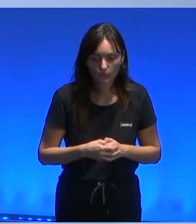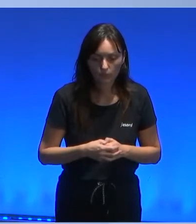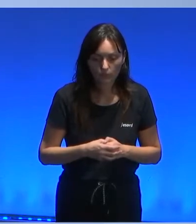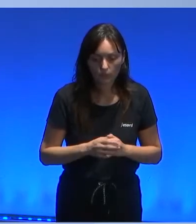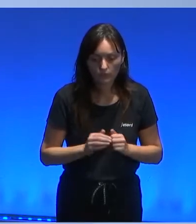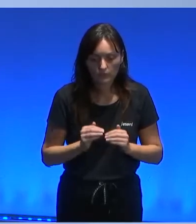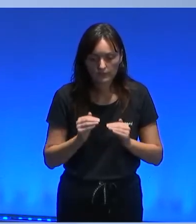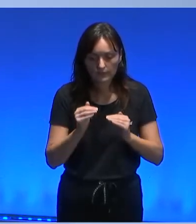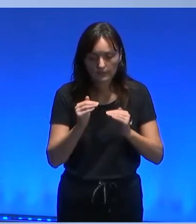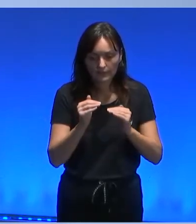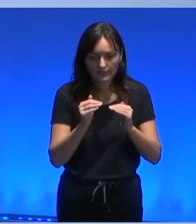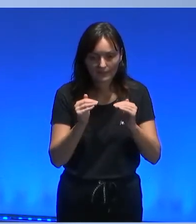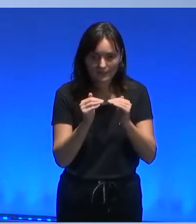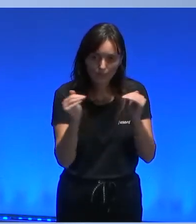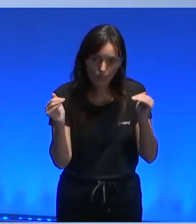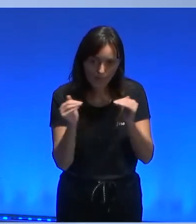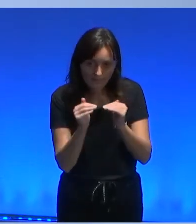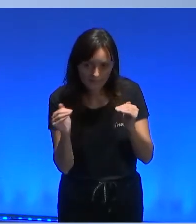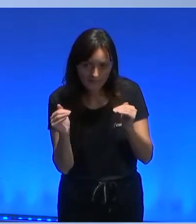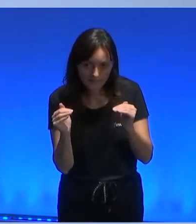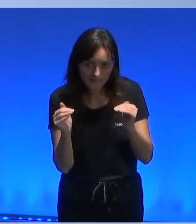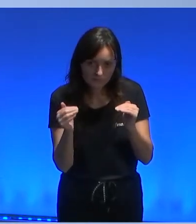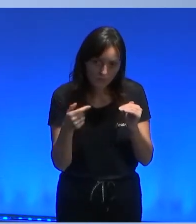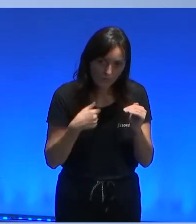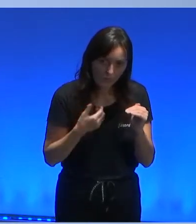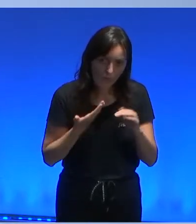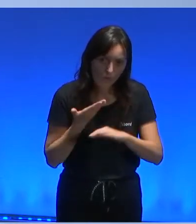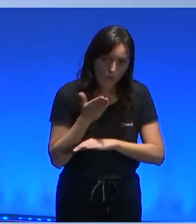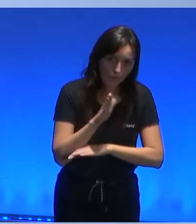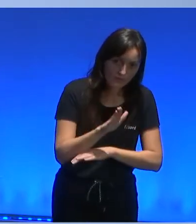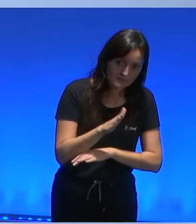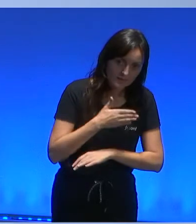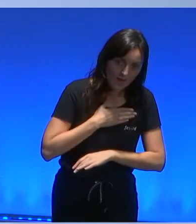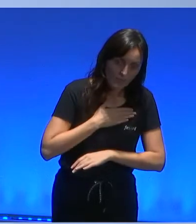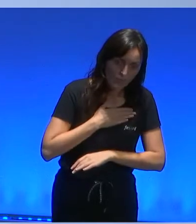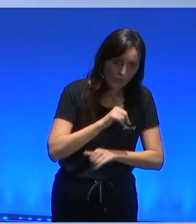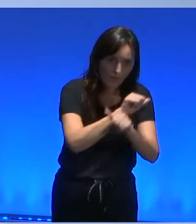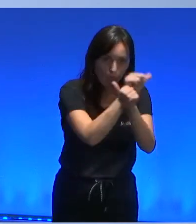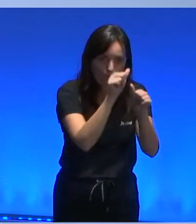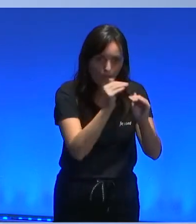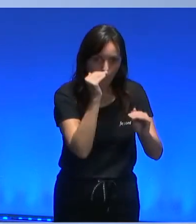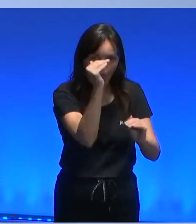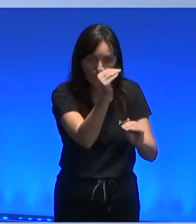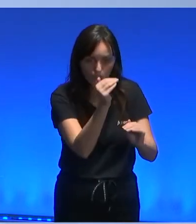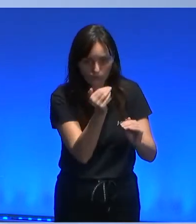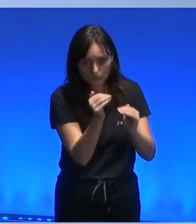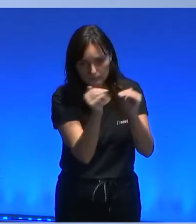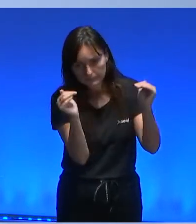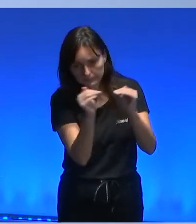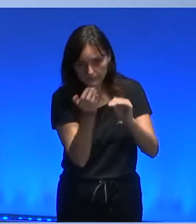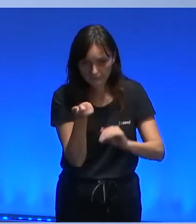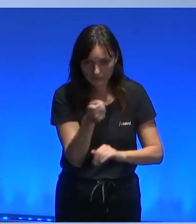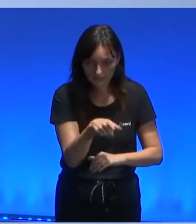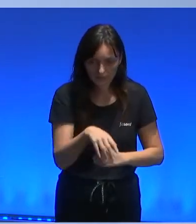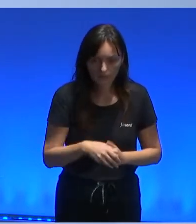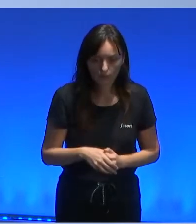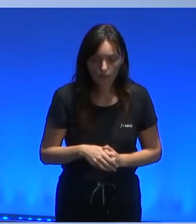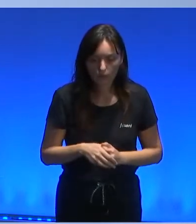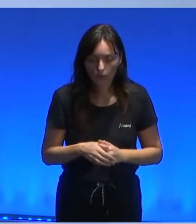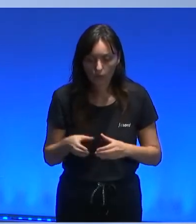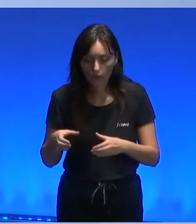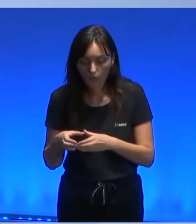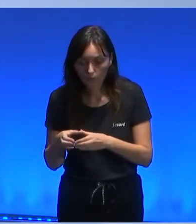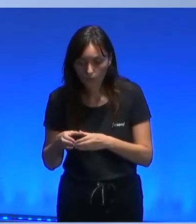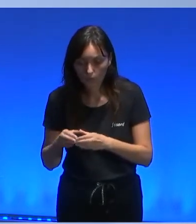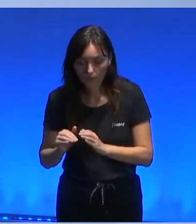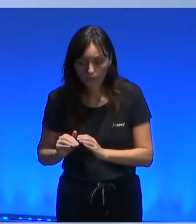igualdades entre nuestro proyecto, nuestra propuesta y el modelo adulto. Porque los consejos de niños